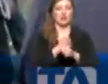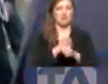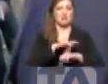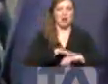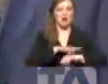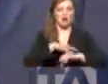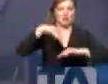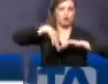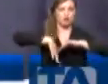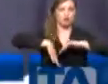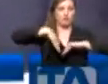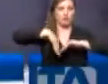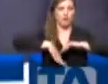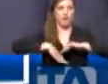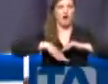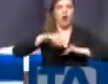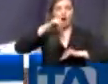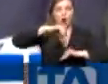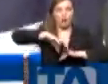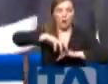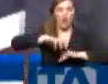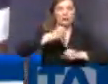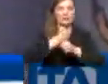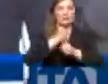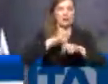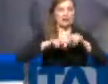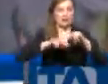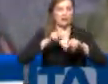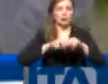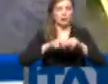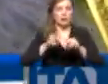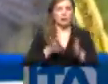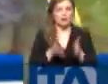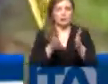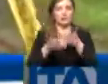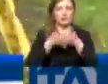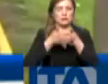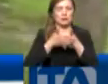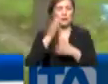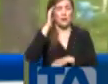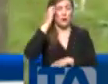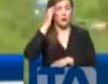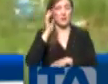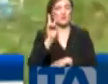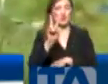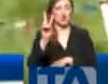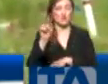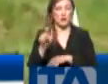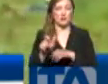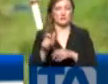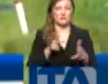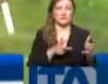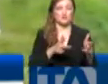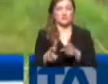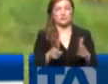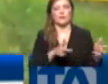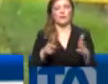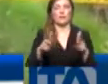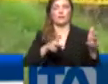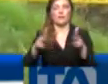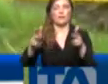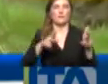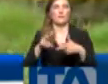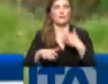que se va a cerrar esta calle, lo que les preocupa a los vecinos porque son alrededor de 22,000 vehículos que pasan a diario por